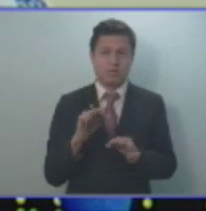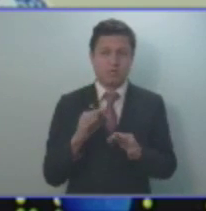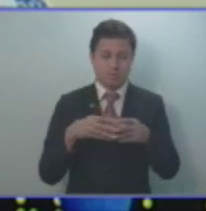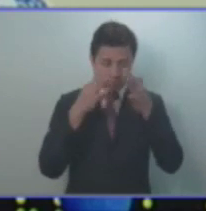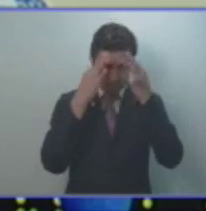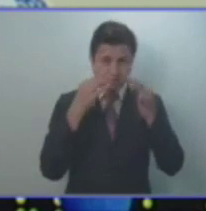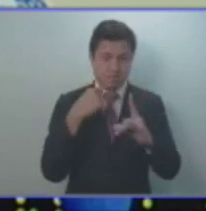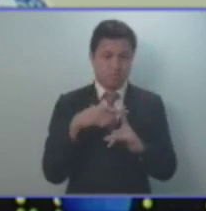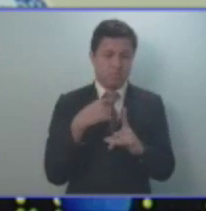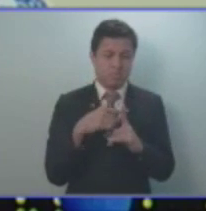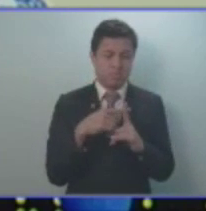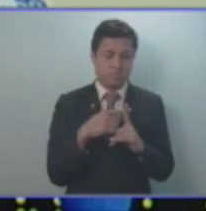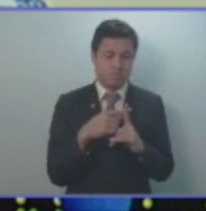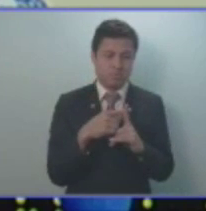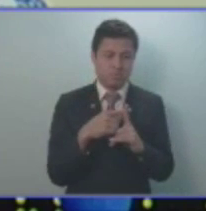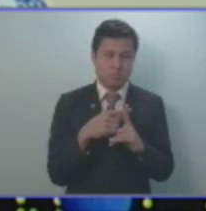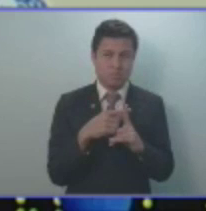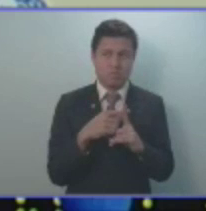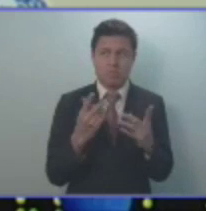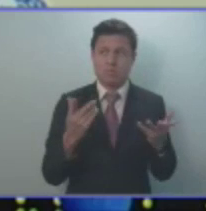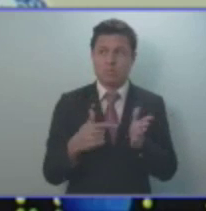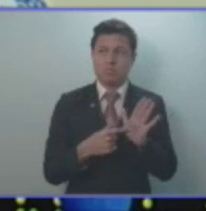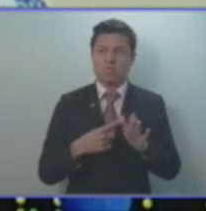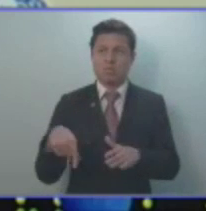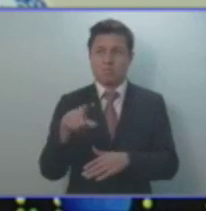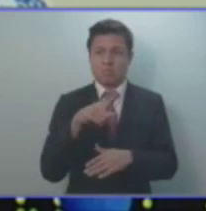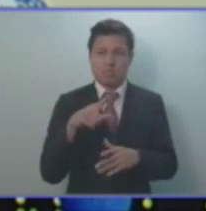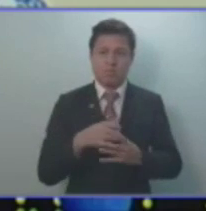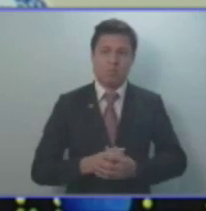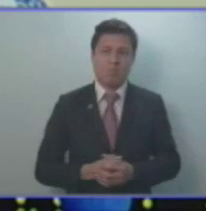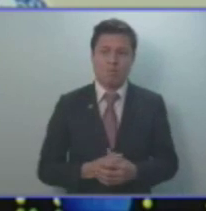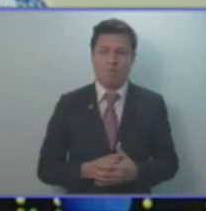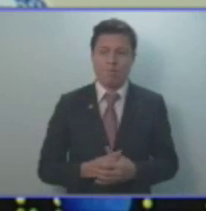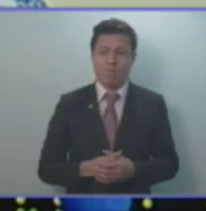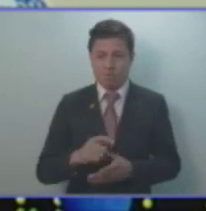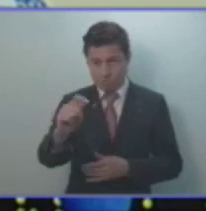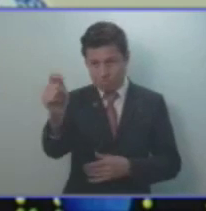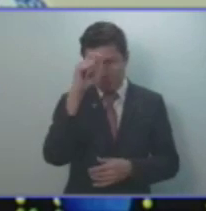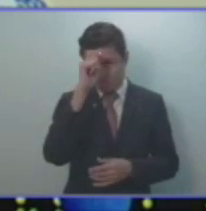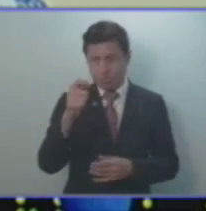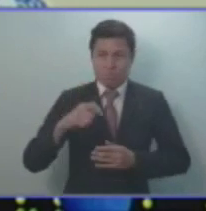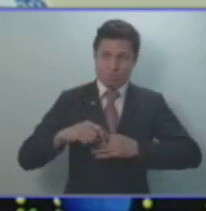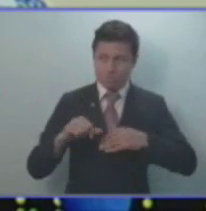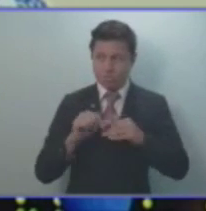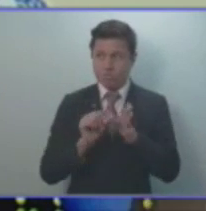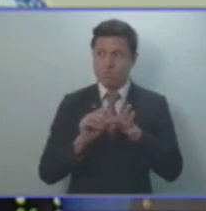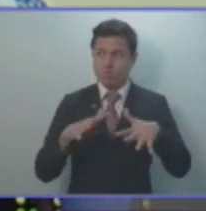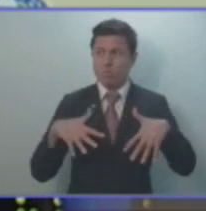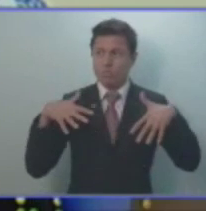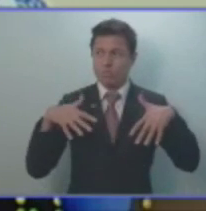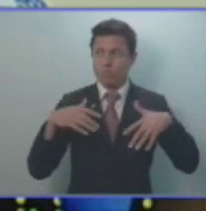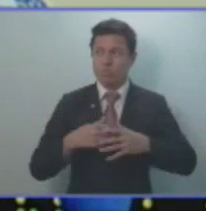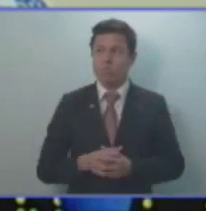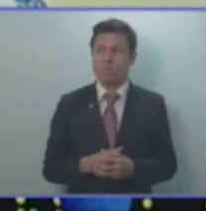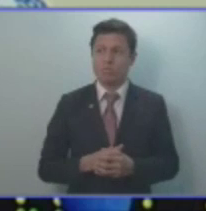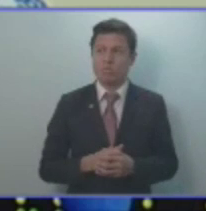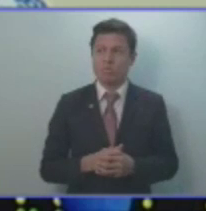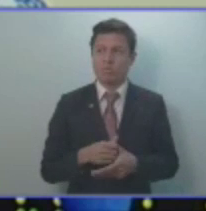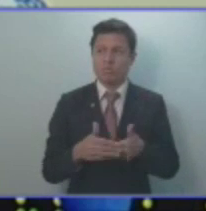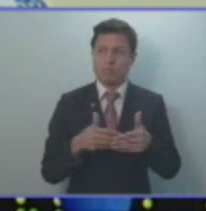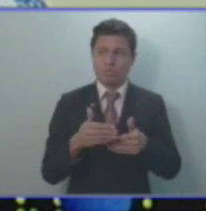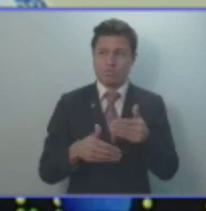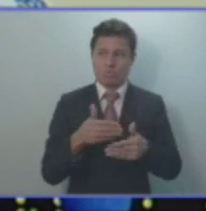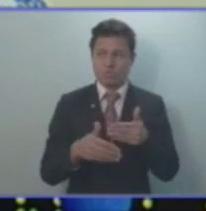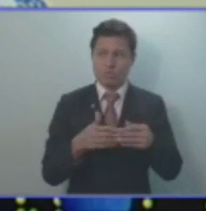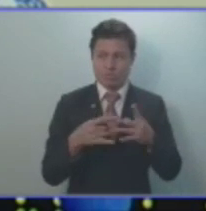dictamen favorable, lo que se hace del conocimiento del honorable Pleno Legislativo para los